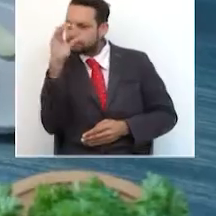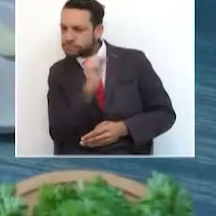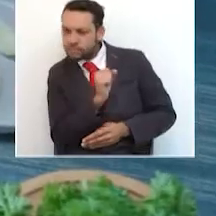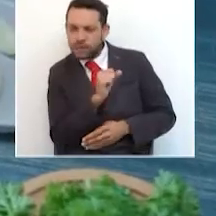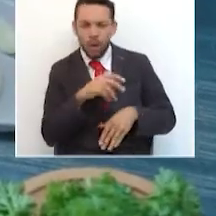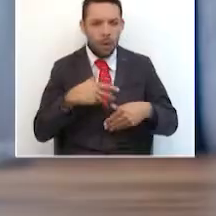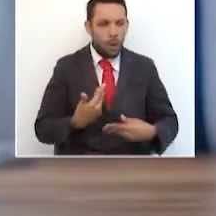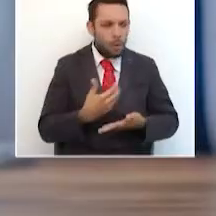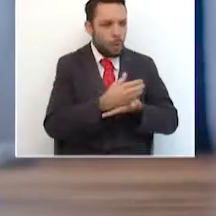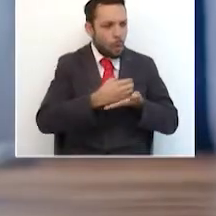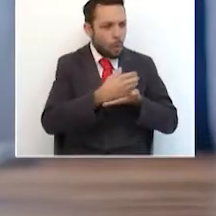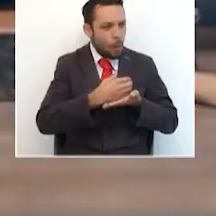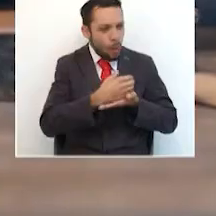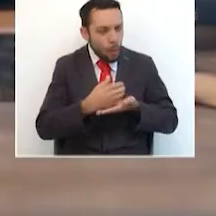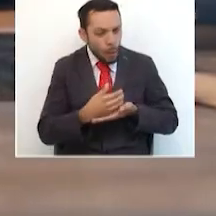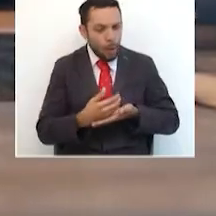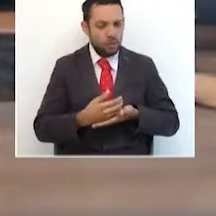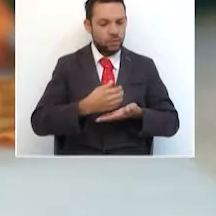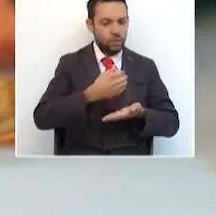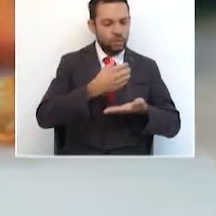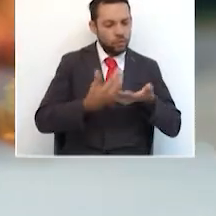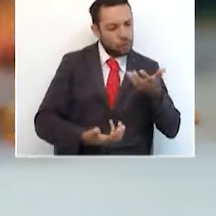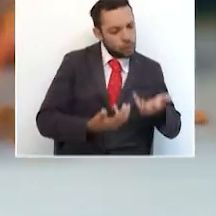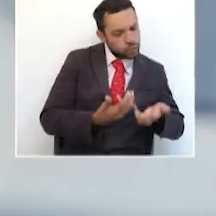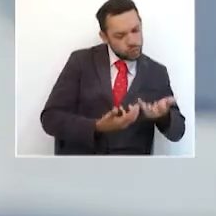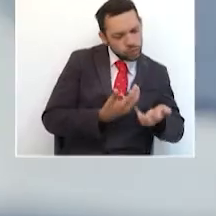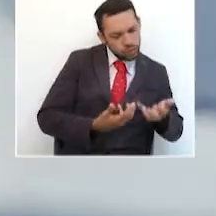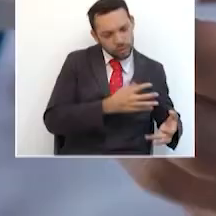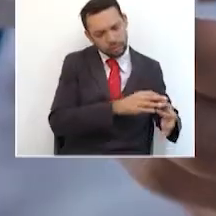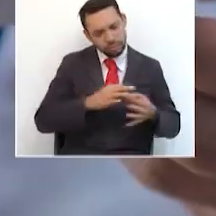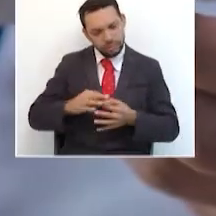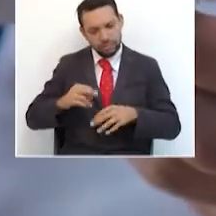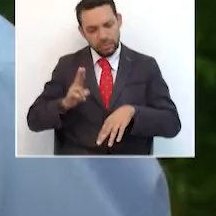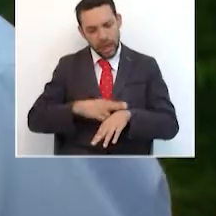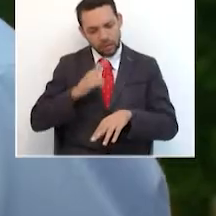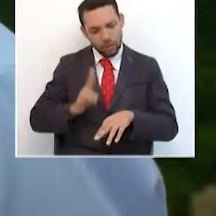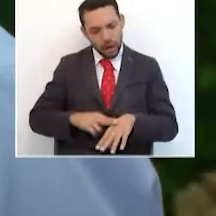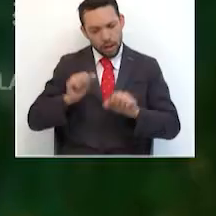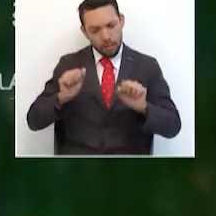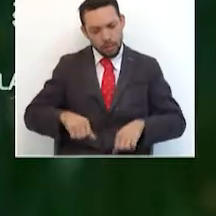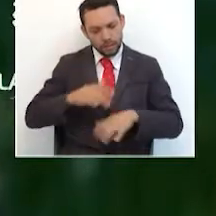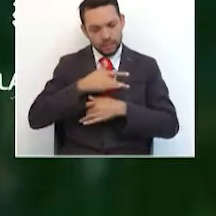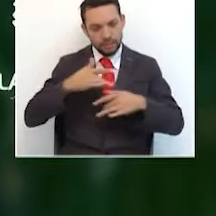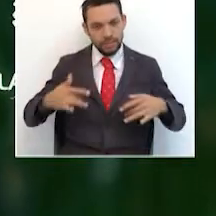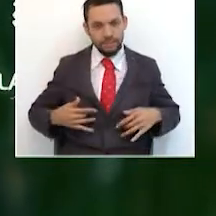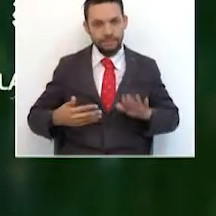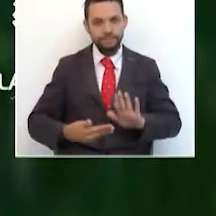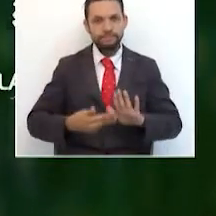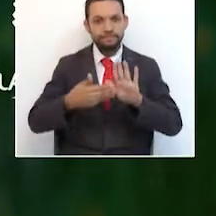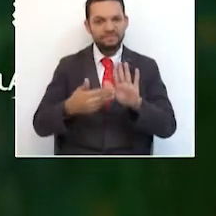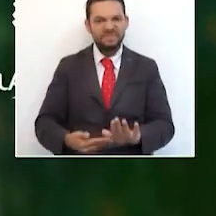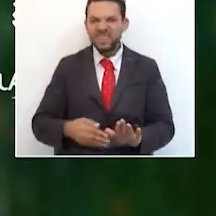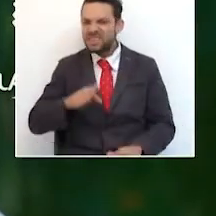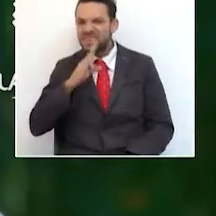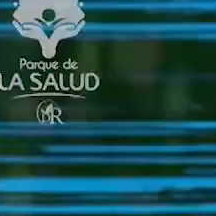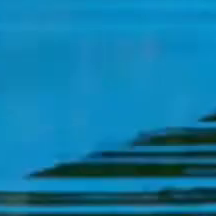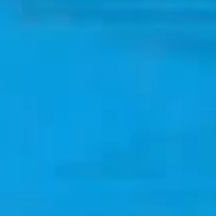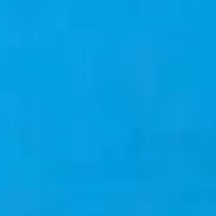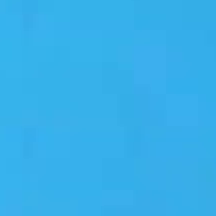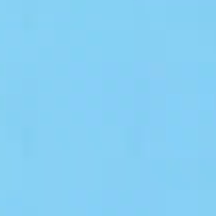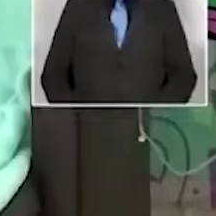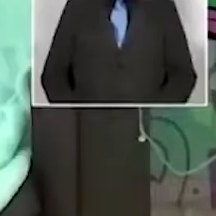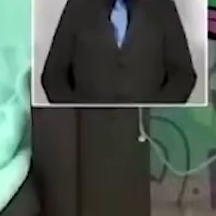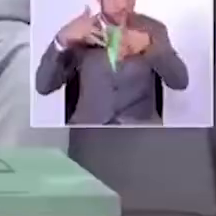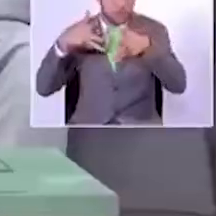remedios, recetas y secretos para llevar una vida más saludable y natural. Presentado por Dr. Rojas y el Parque